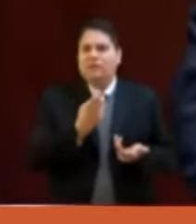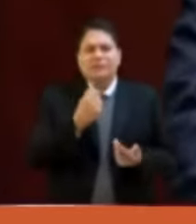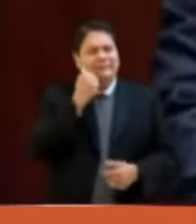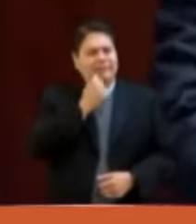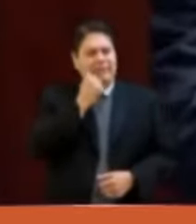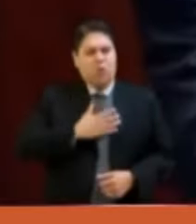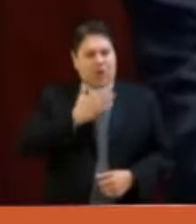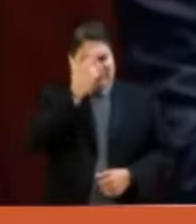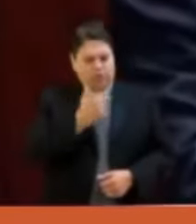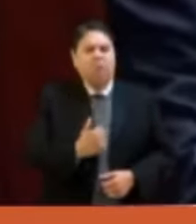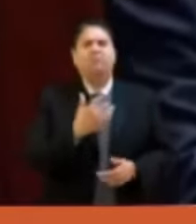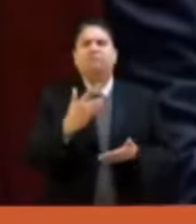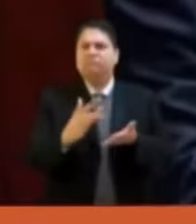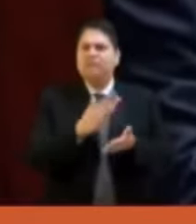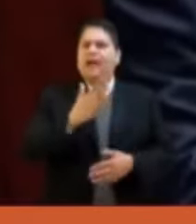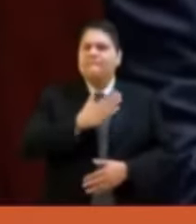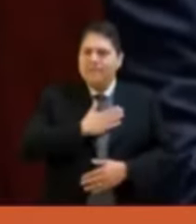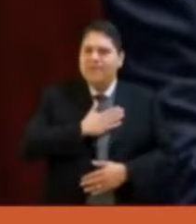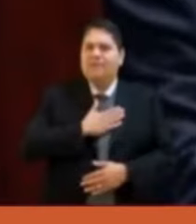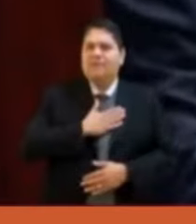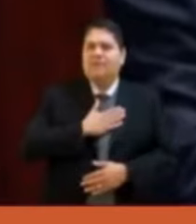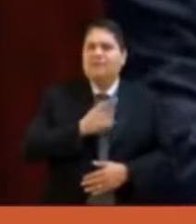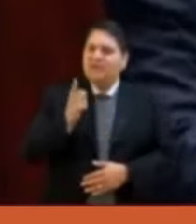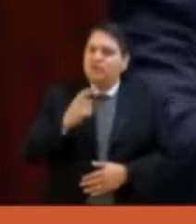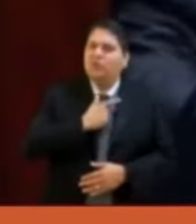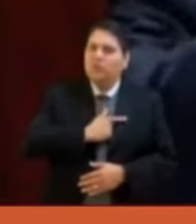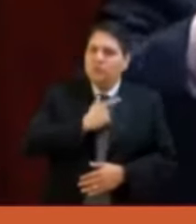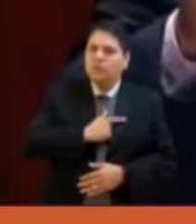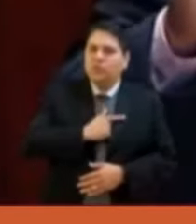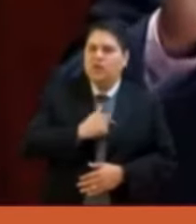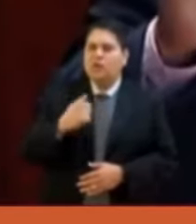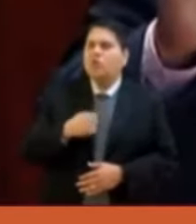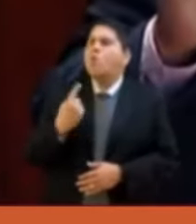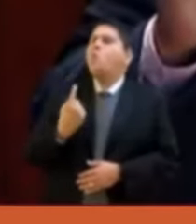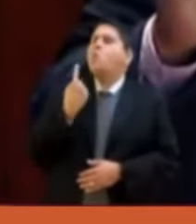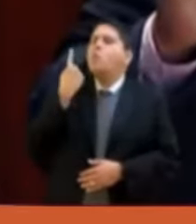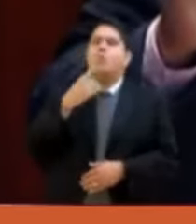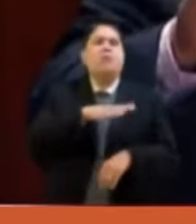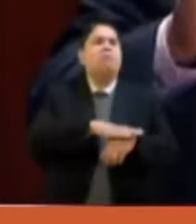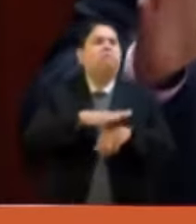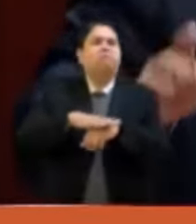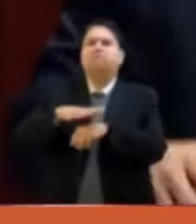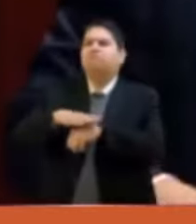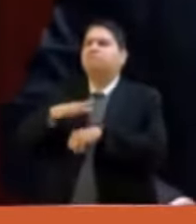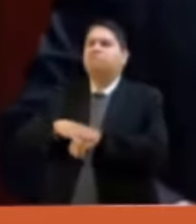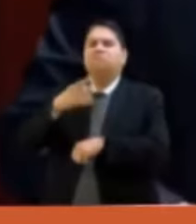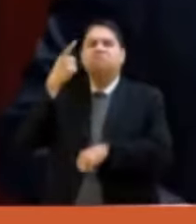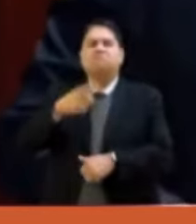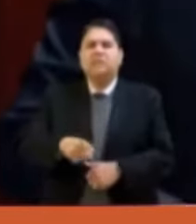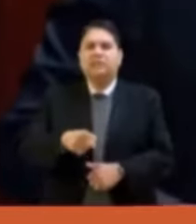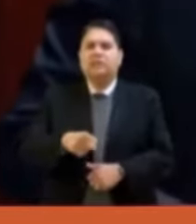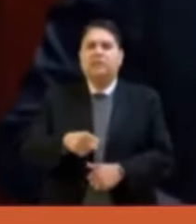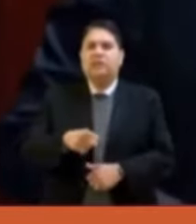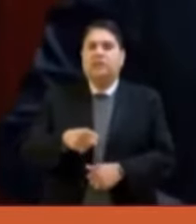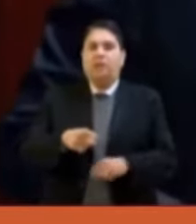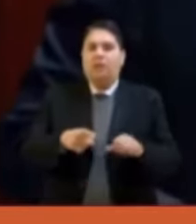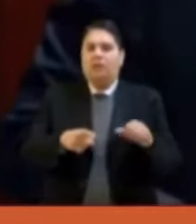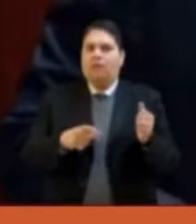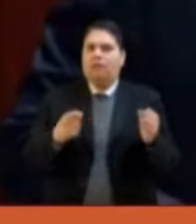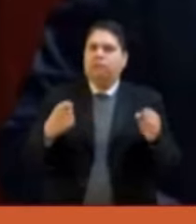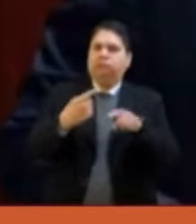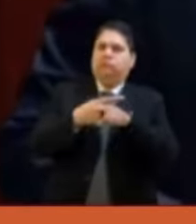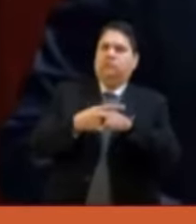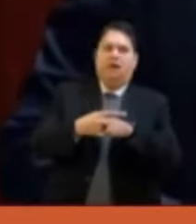la razón a lo que él le gusta es ser la única voz y por supuesto que que empieza distinto